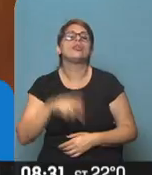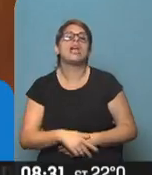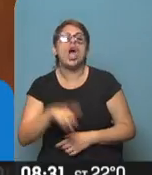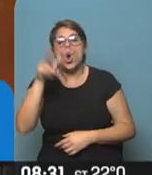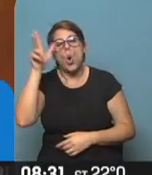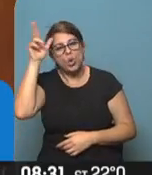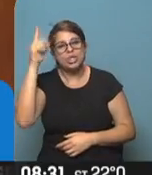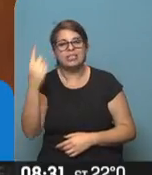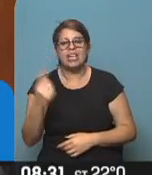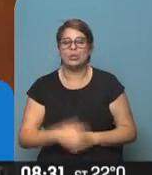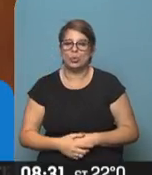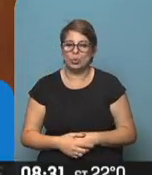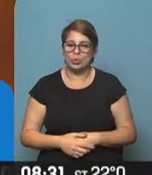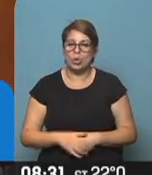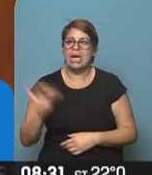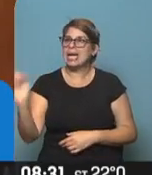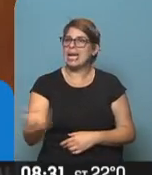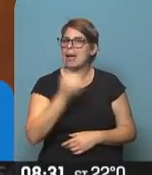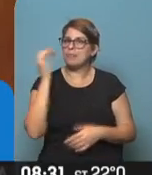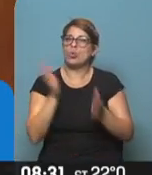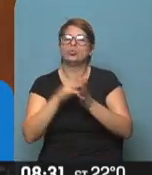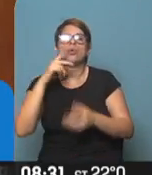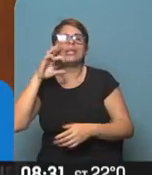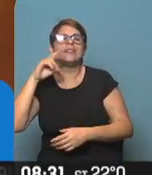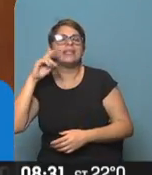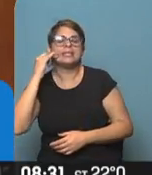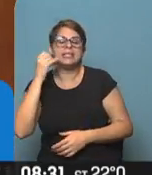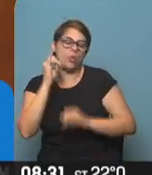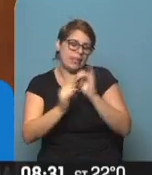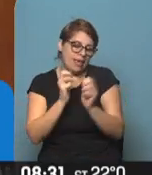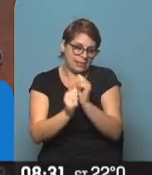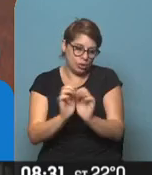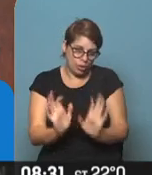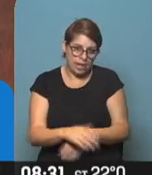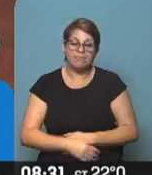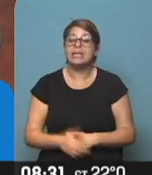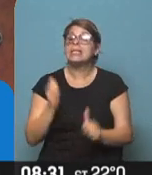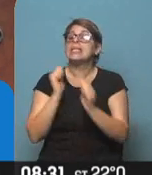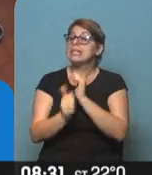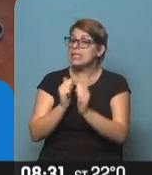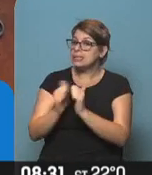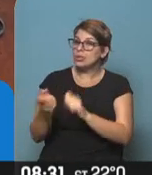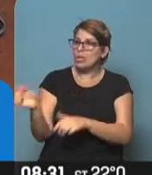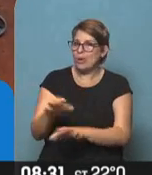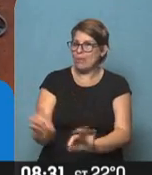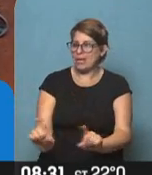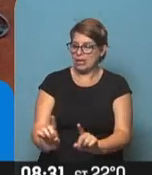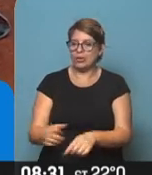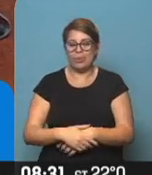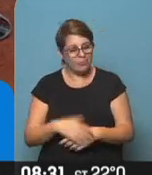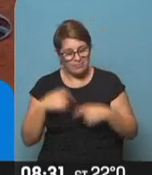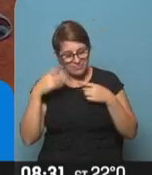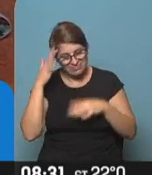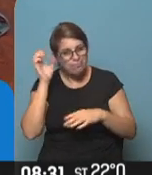81 años si es campeón aquí comprendí si está haciendo pocas historias y historia que no vuelve a magdaleno desenfoque